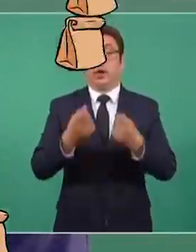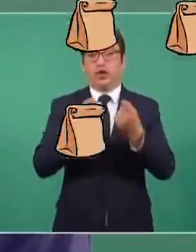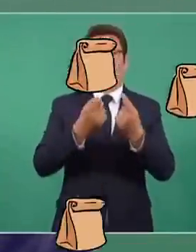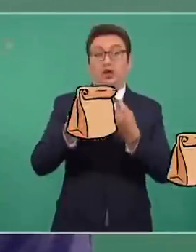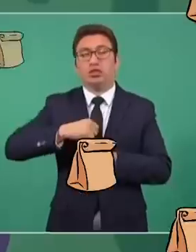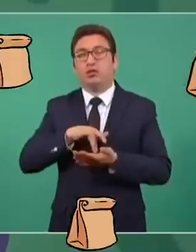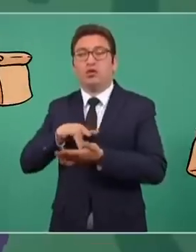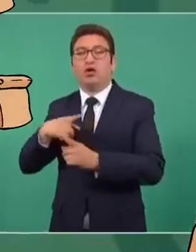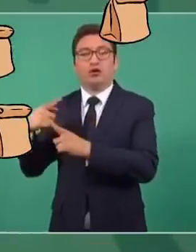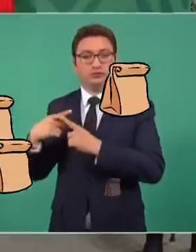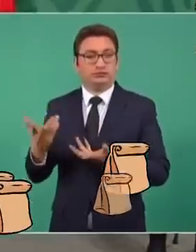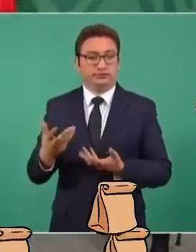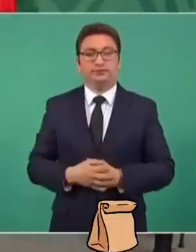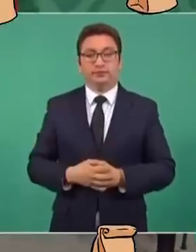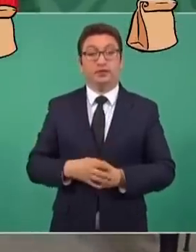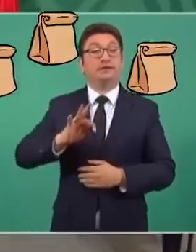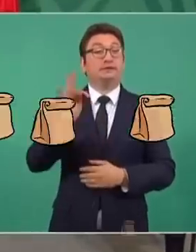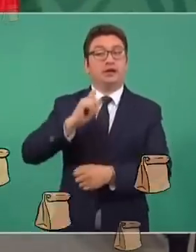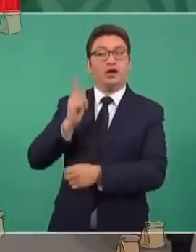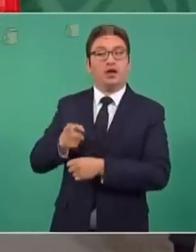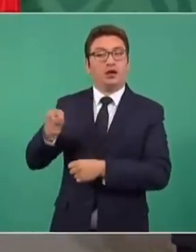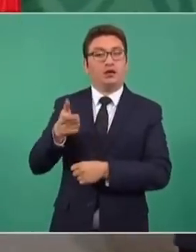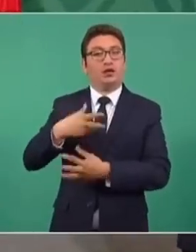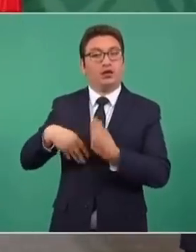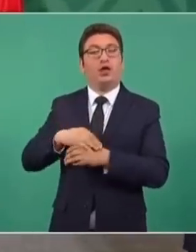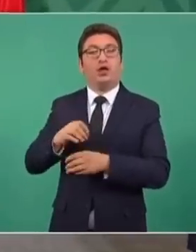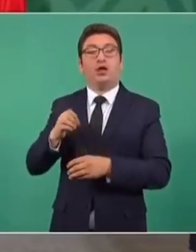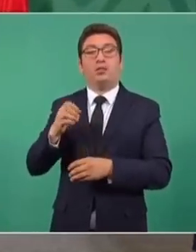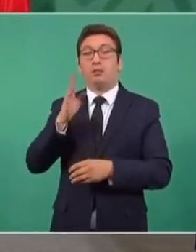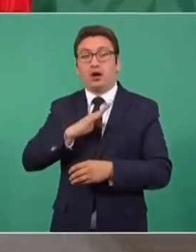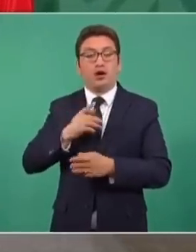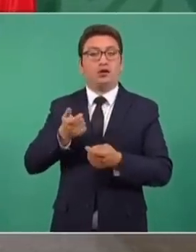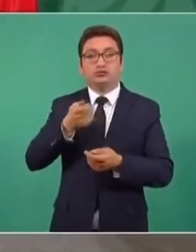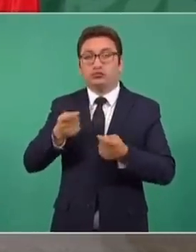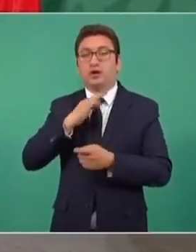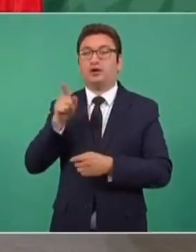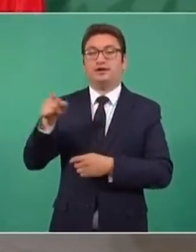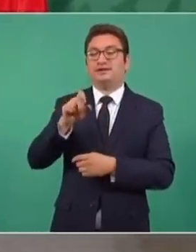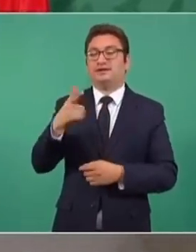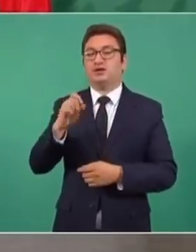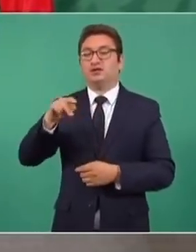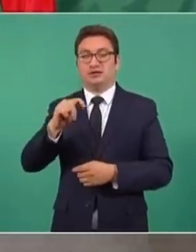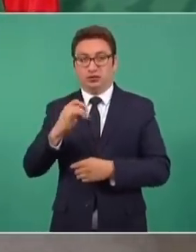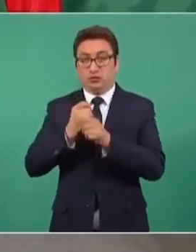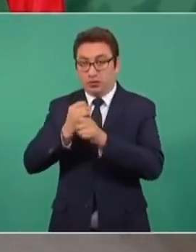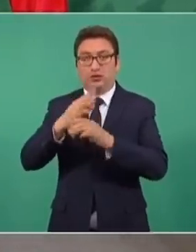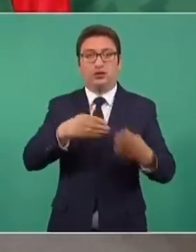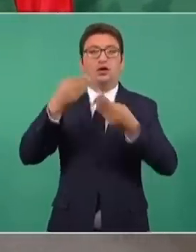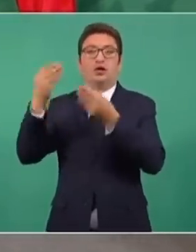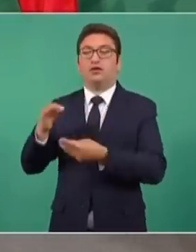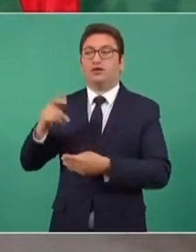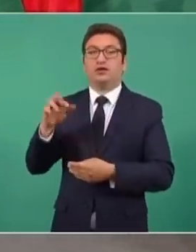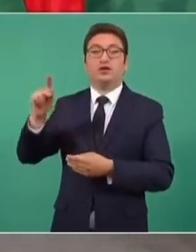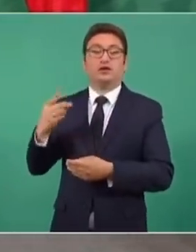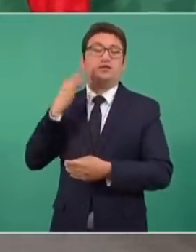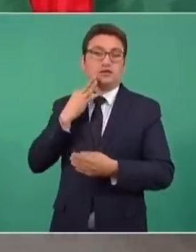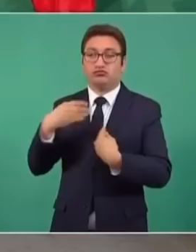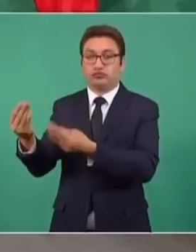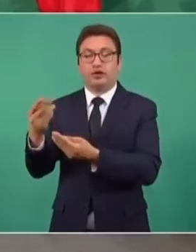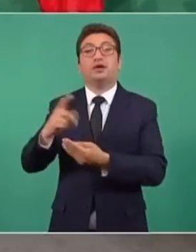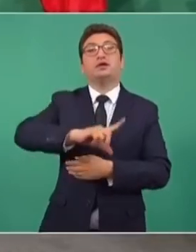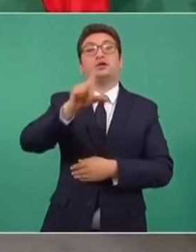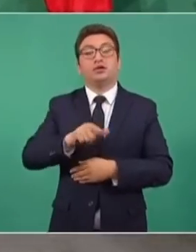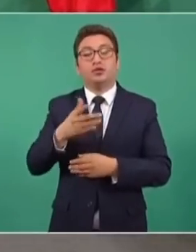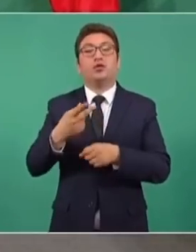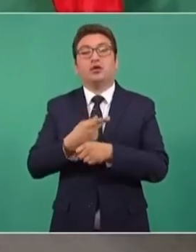traficantes de influencia. Entonces, si se sabe de que hay un mal manejo, pues Santiago Nieto tiene que presentar a la fiscalía. Y luego, también eso es importante,